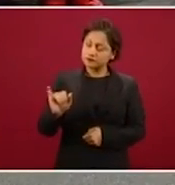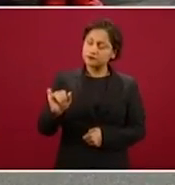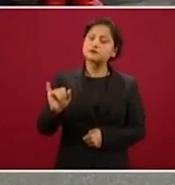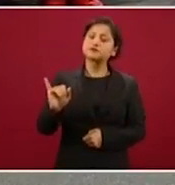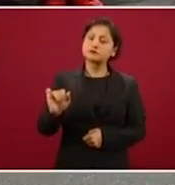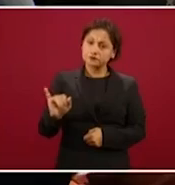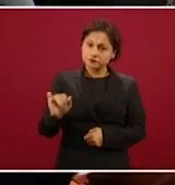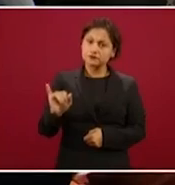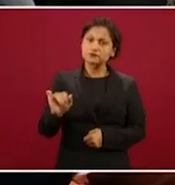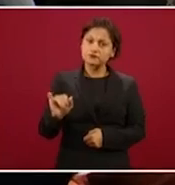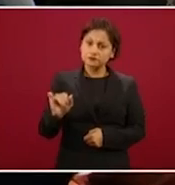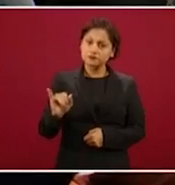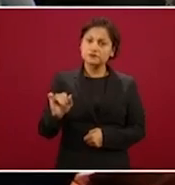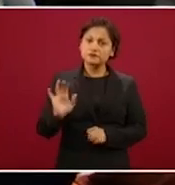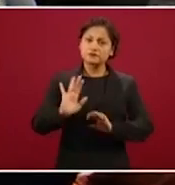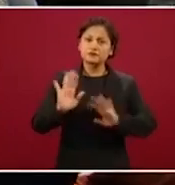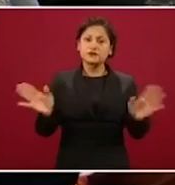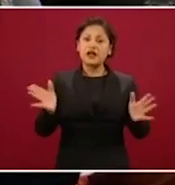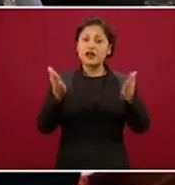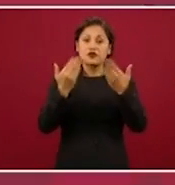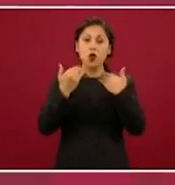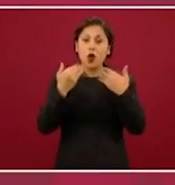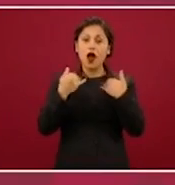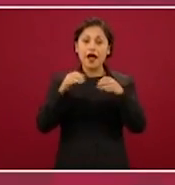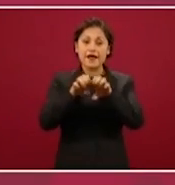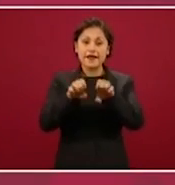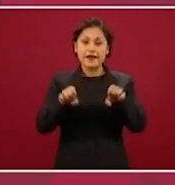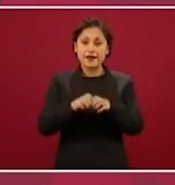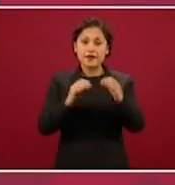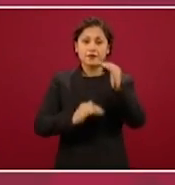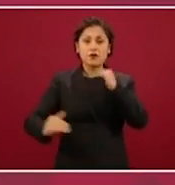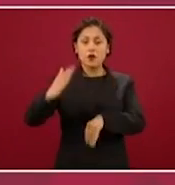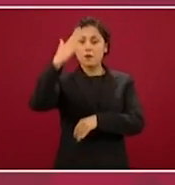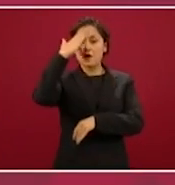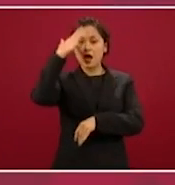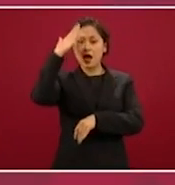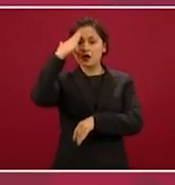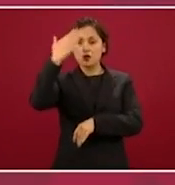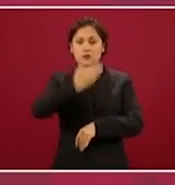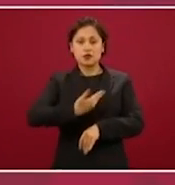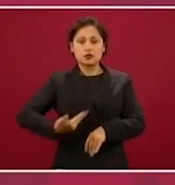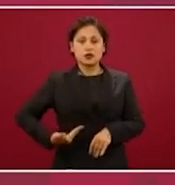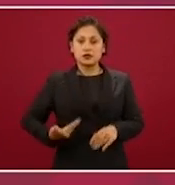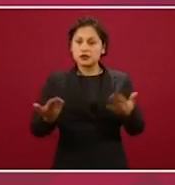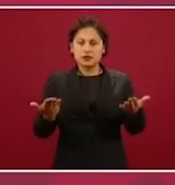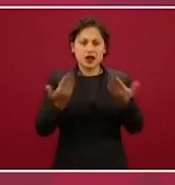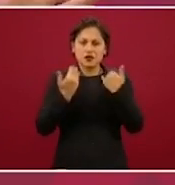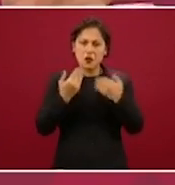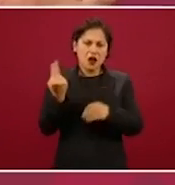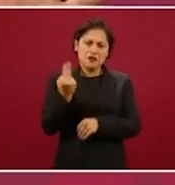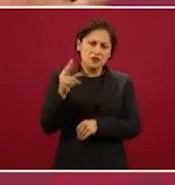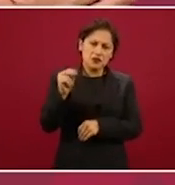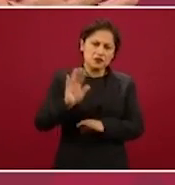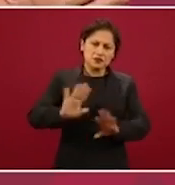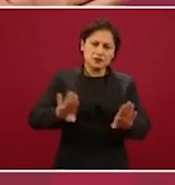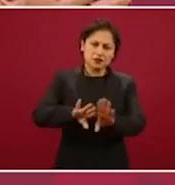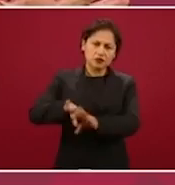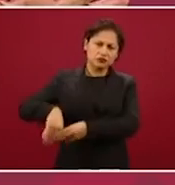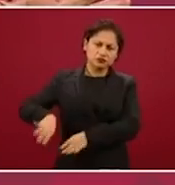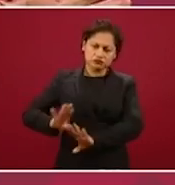Sí. Y ya no hay Estado Mayor Presidencial, ya no, porque no lo necesitamos. No lo necesitamos.